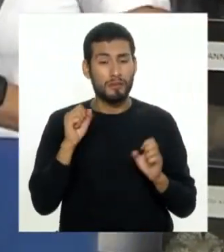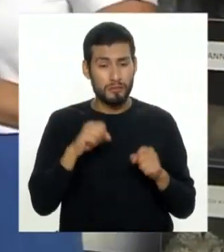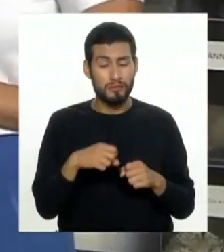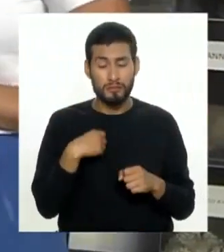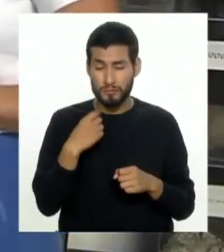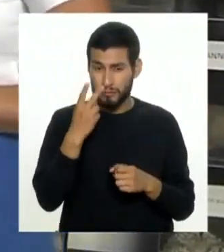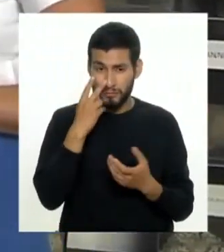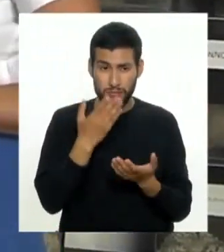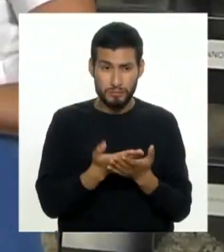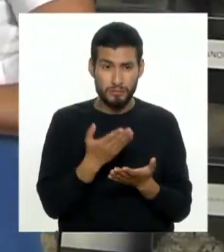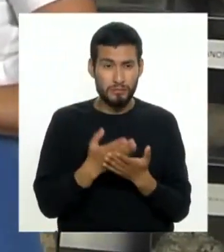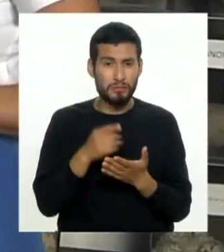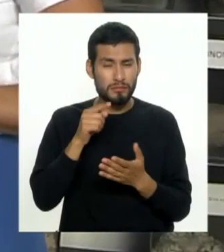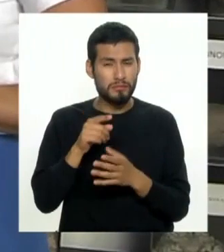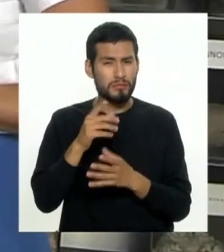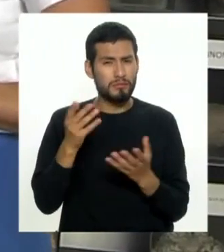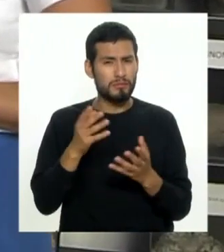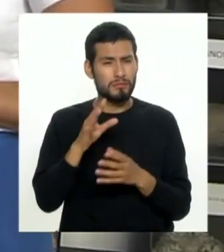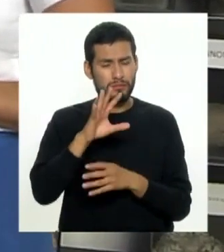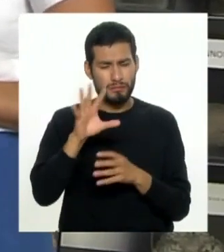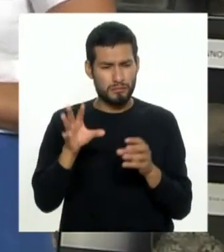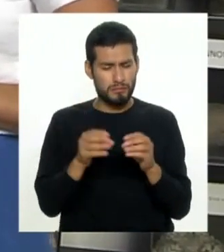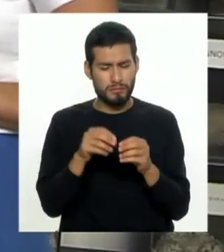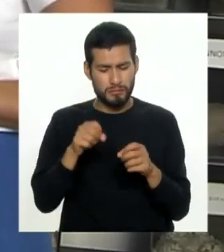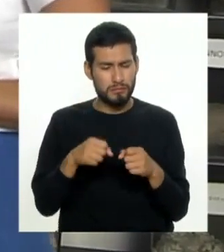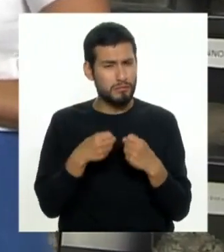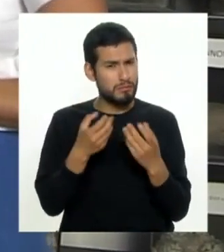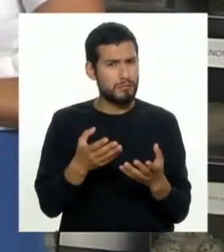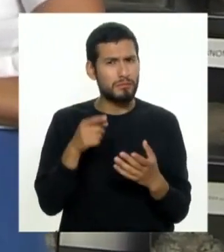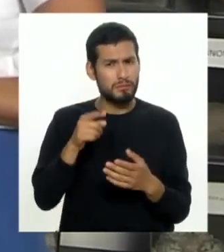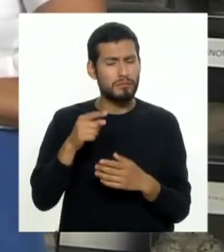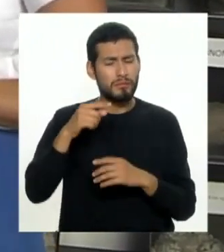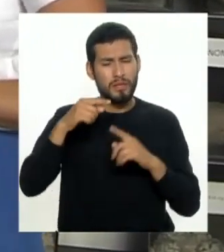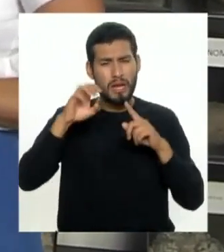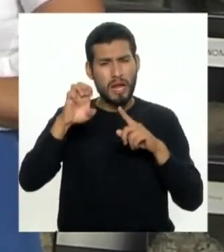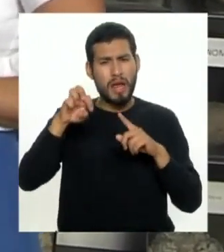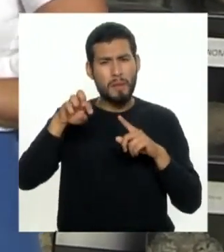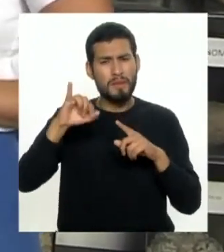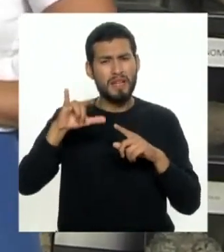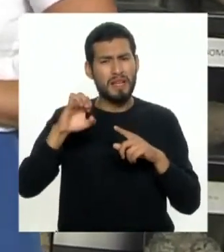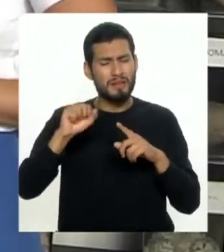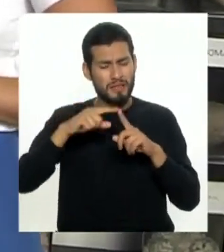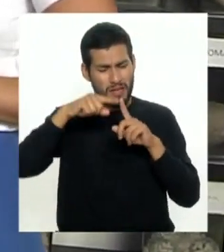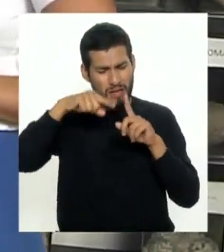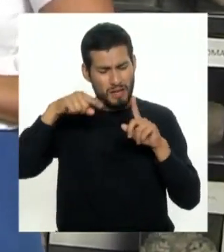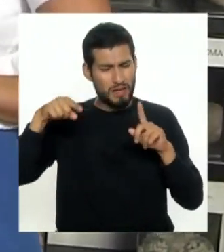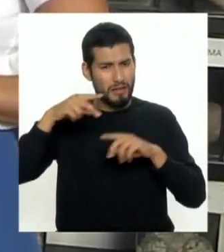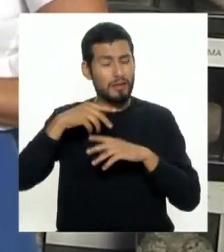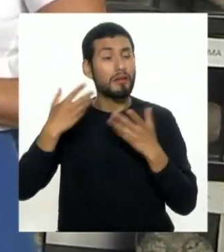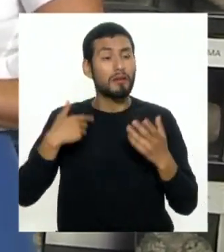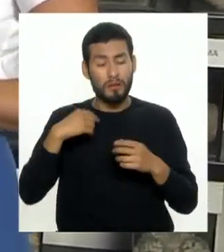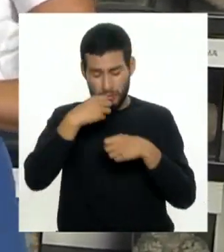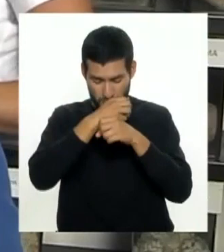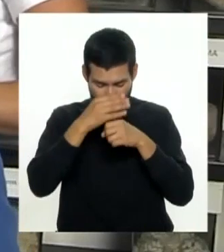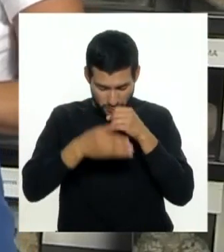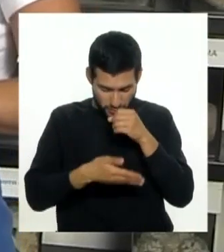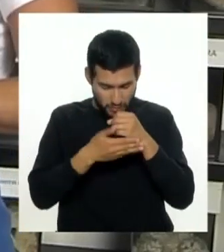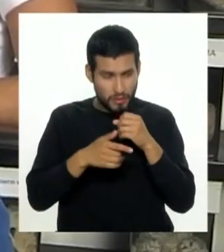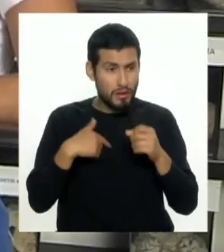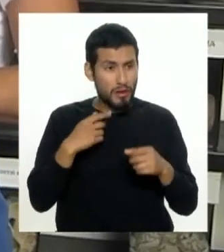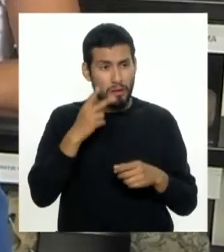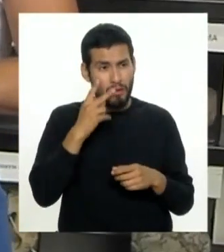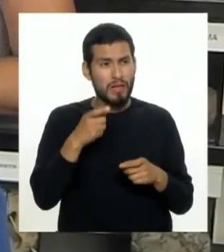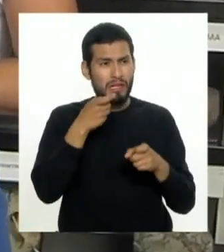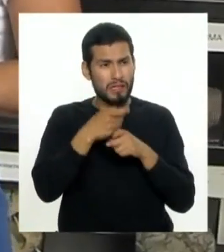evidenciar la zona que está produciendo la epilepsia muchas veces, y otras veces en el microscopio únicamente vemos